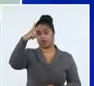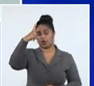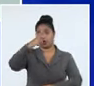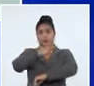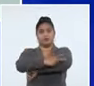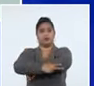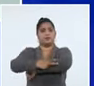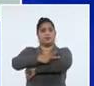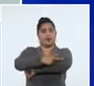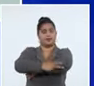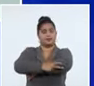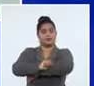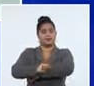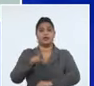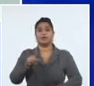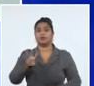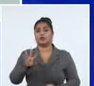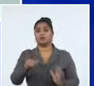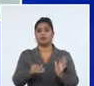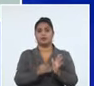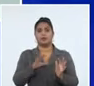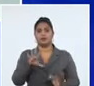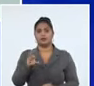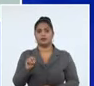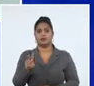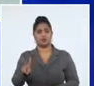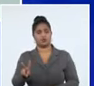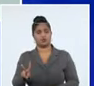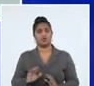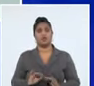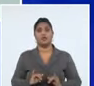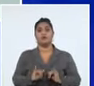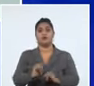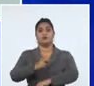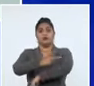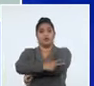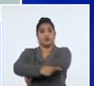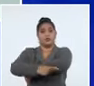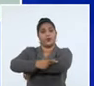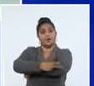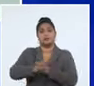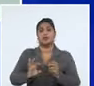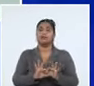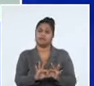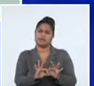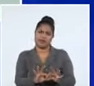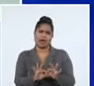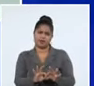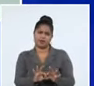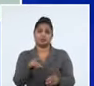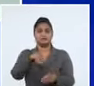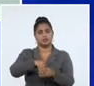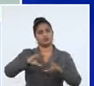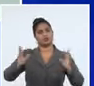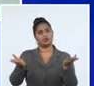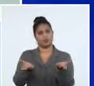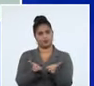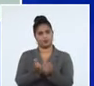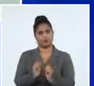región, 14.502, que ustedes ven que son cifras muy elevadas todavía. Y en cuanto a los